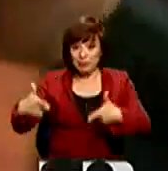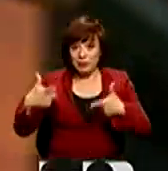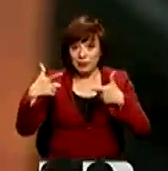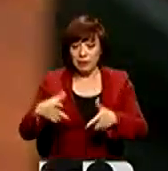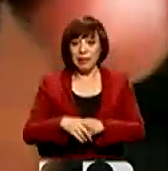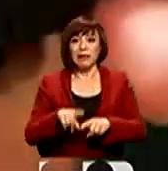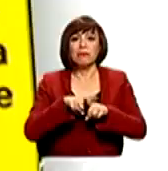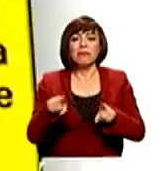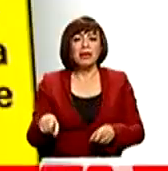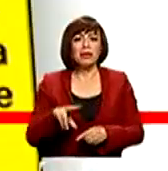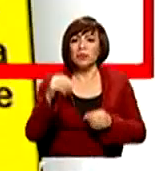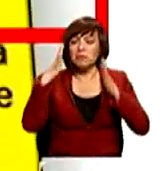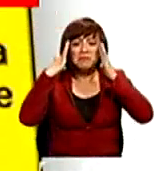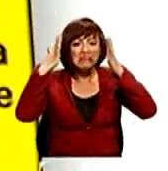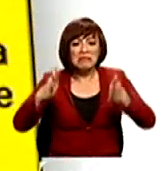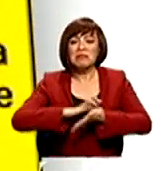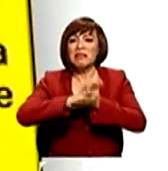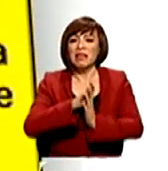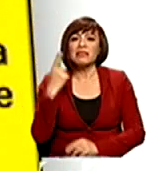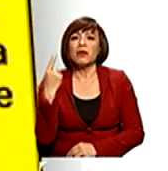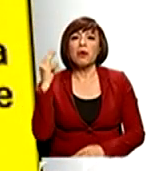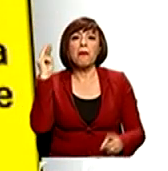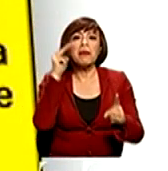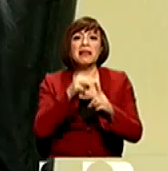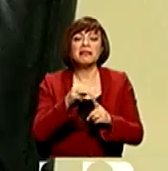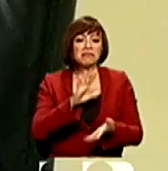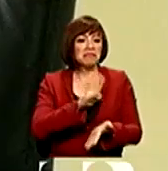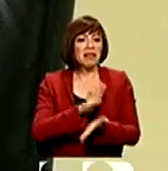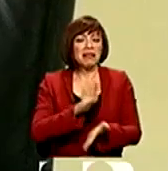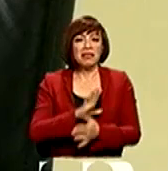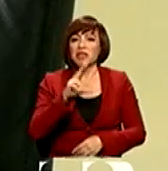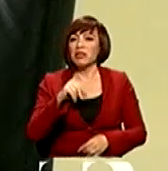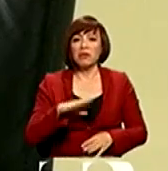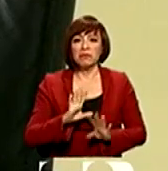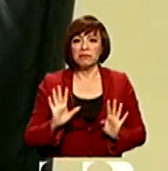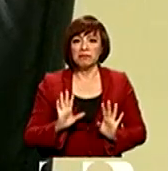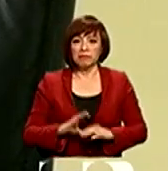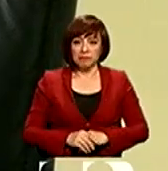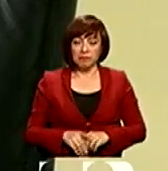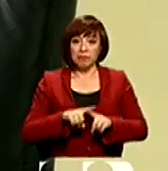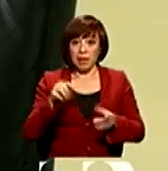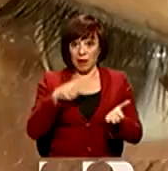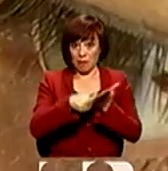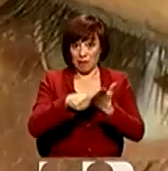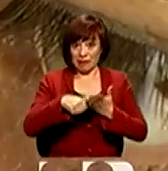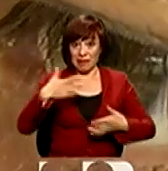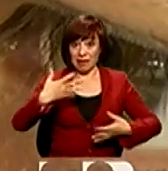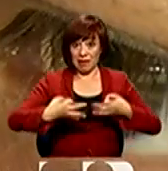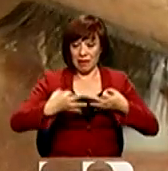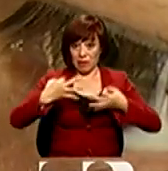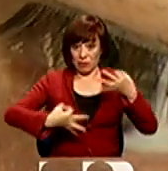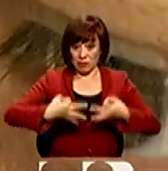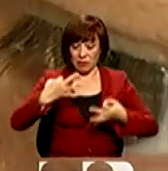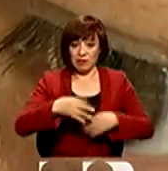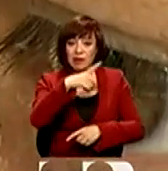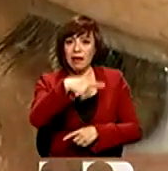no merecieron más que mensajes de sin novedad. No fueron suficiente advertencia para el Ministerio de Justicia y sus operadores del